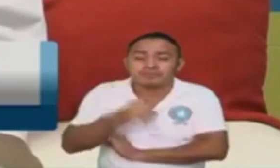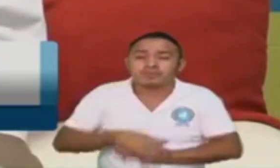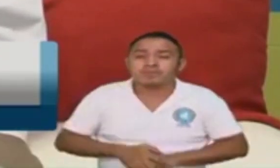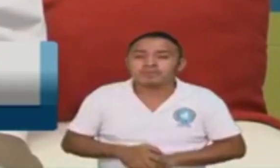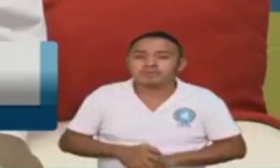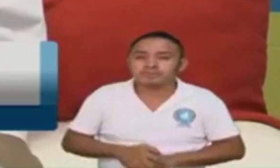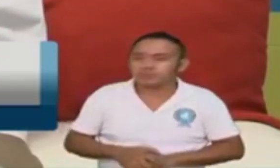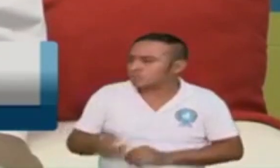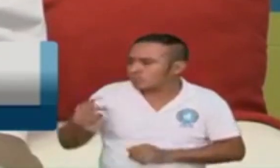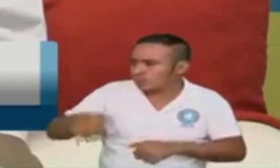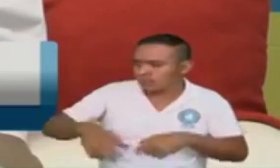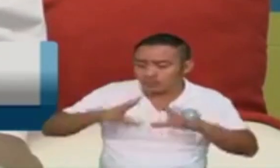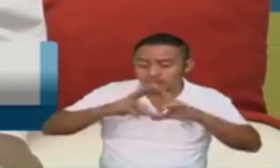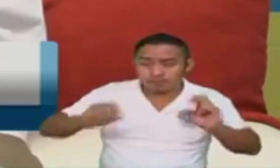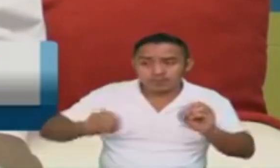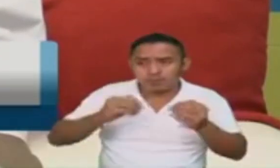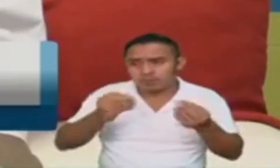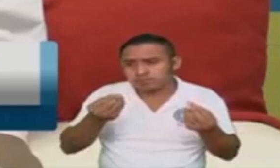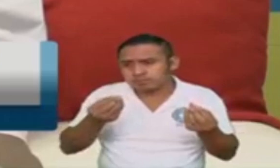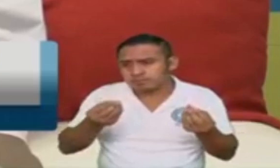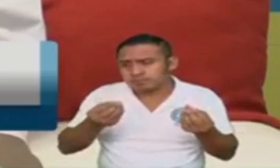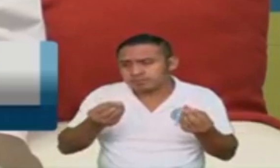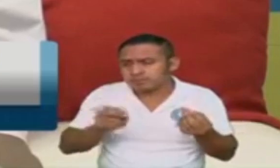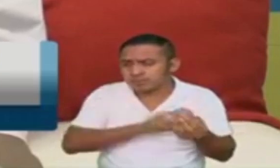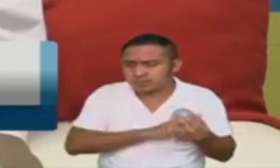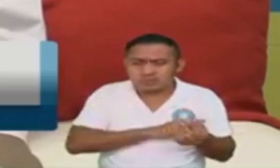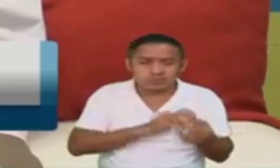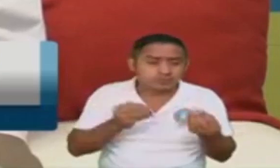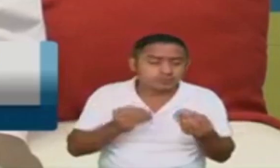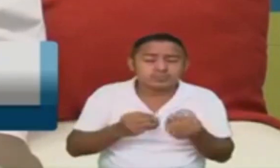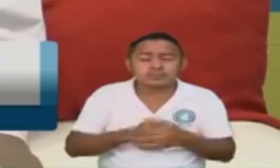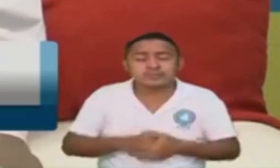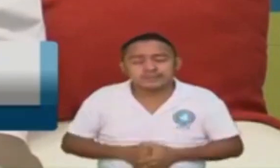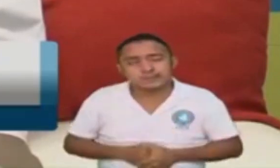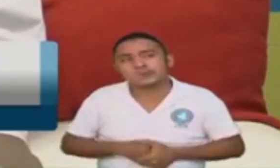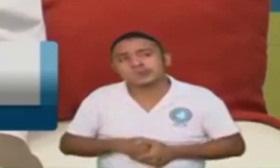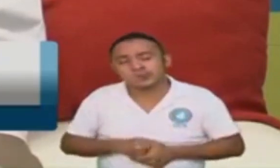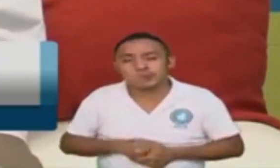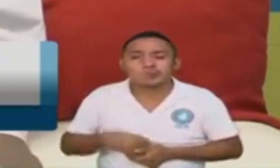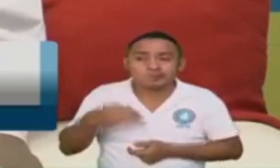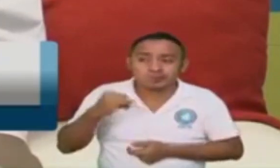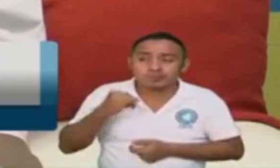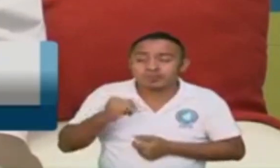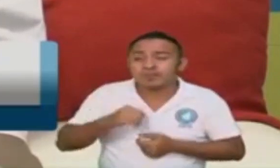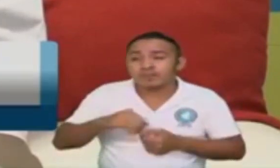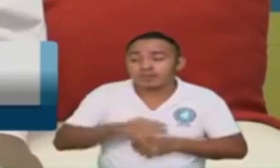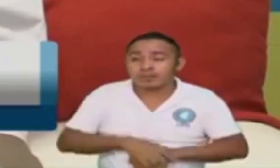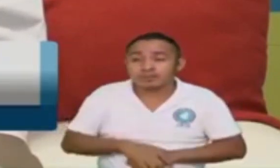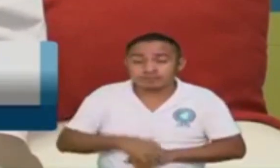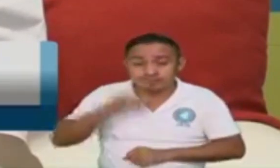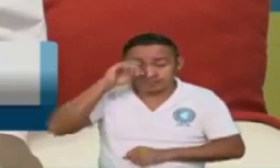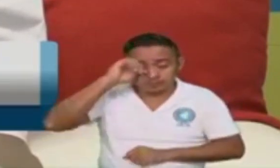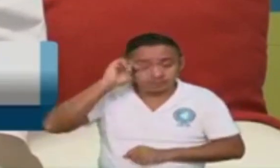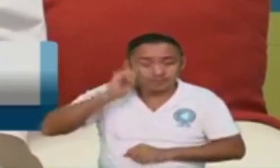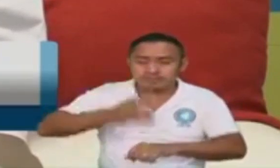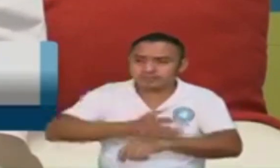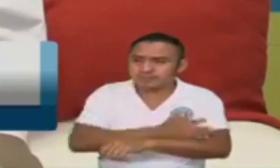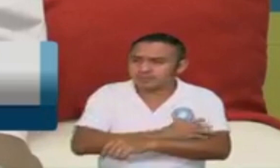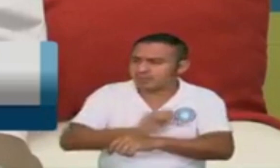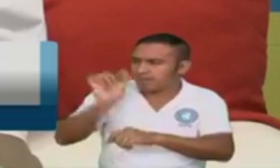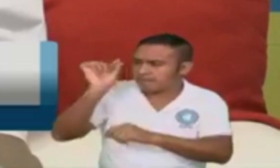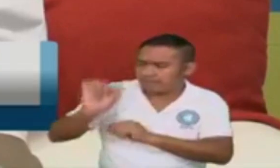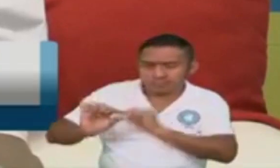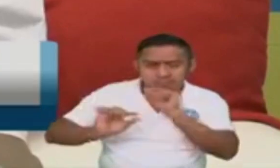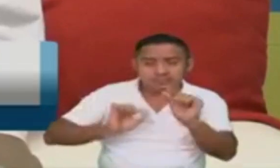afectaciones de la tiroides en nuestra población, doctor? Hay muchas. Hay bastante. ¿Se ha aumentado? Sí. Antes era muy desconocido. Era